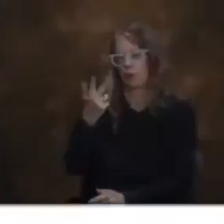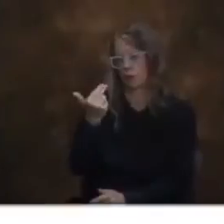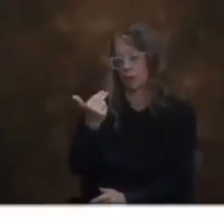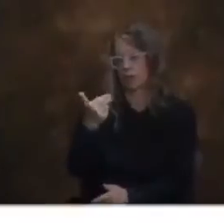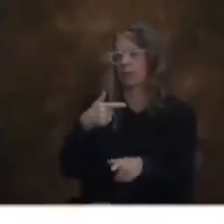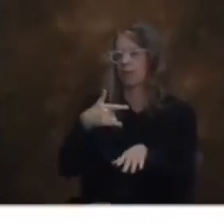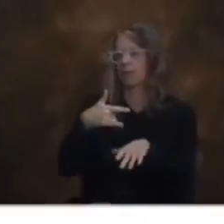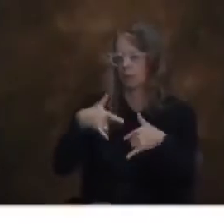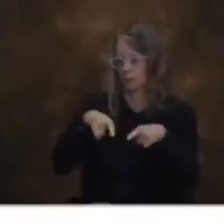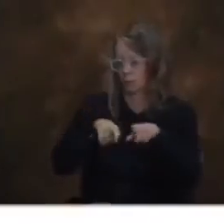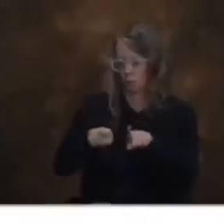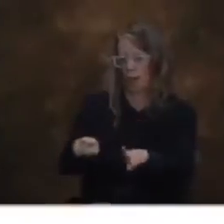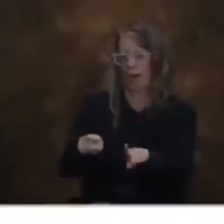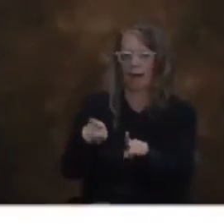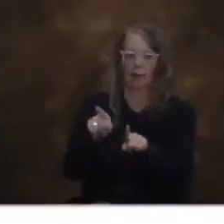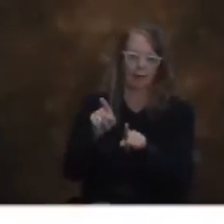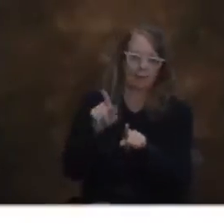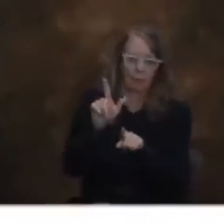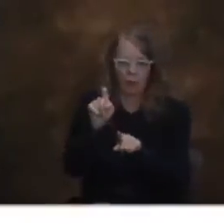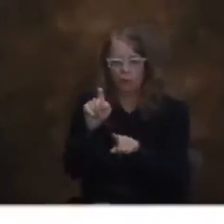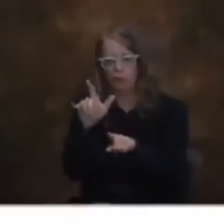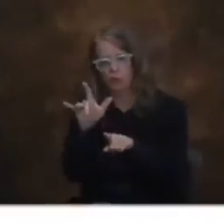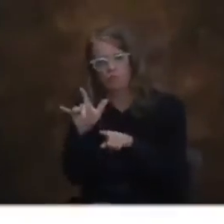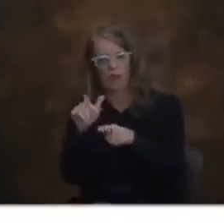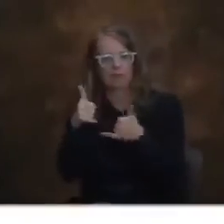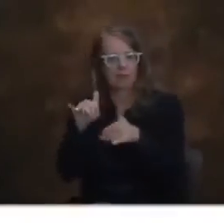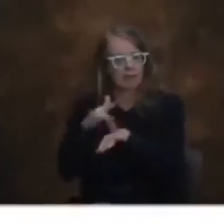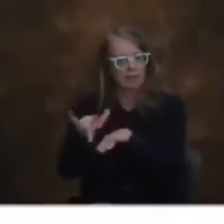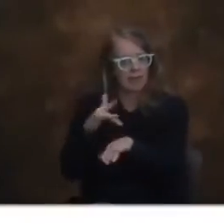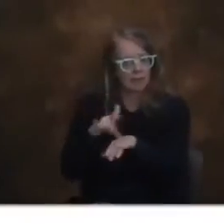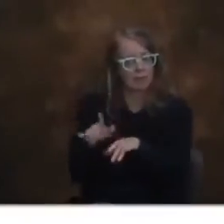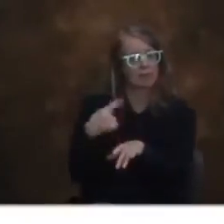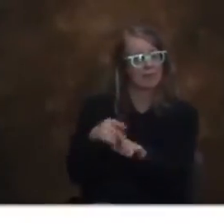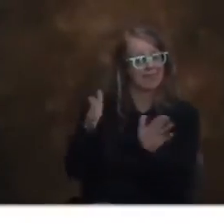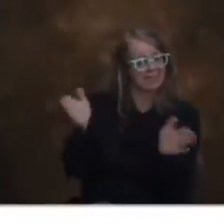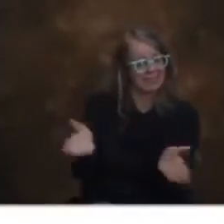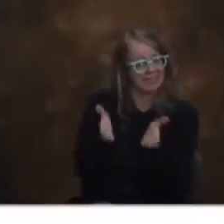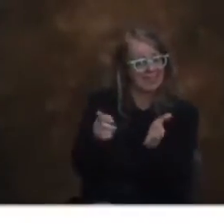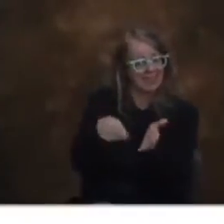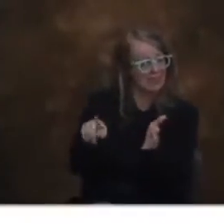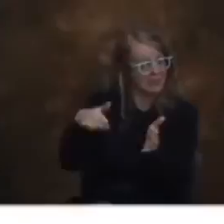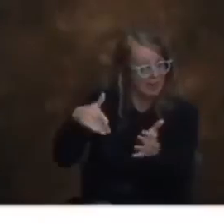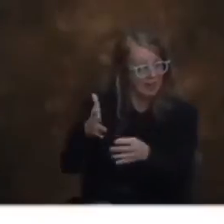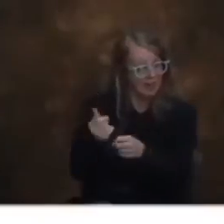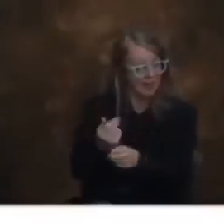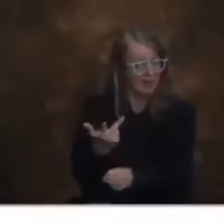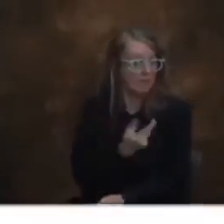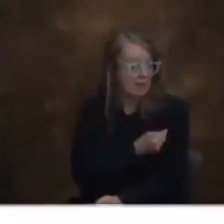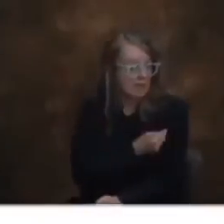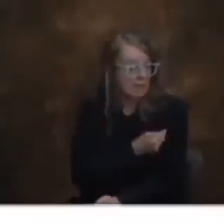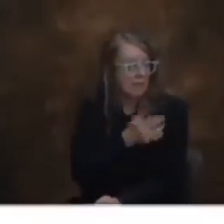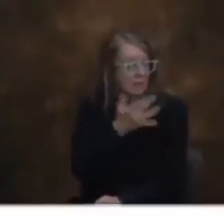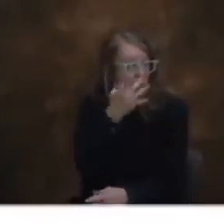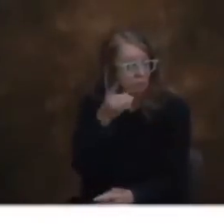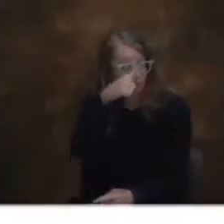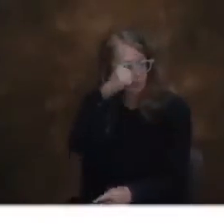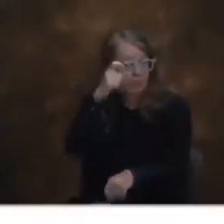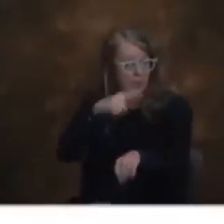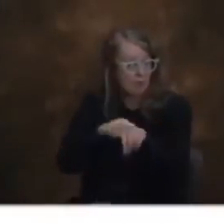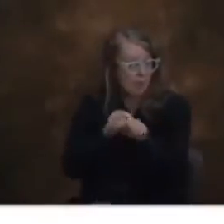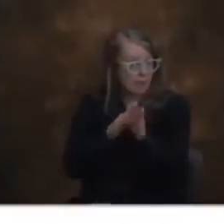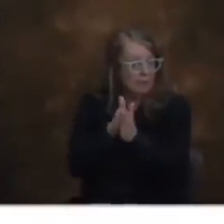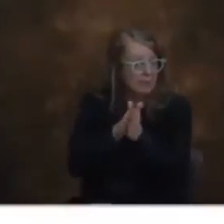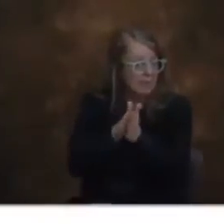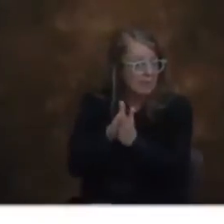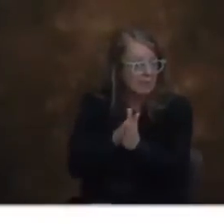existencias alentamos a las personas elegir los que aún no se vacunan y que les interesa vacunarse por el programa en el